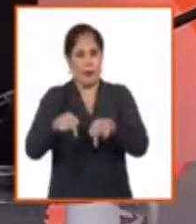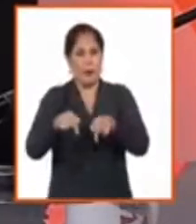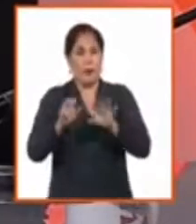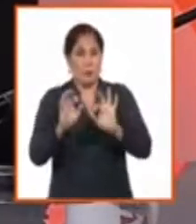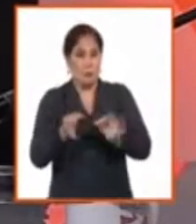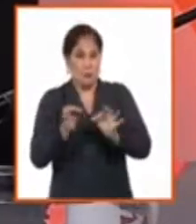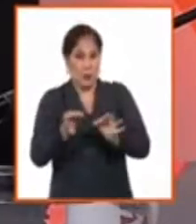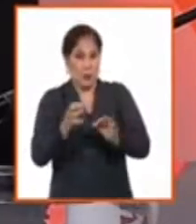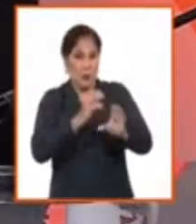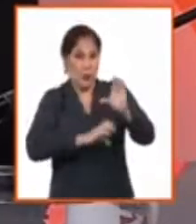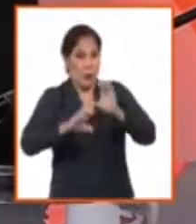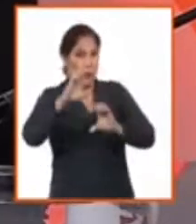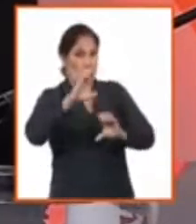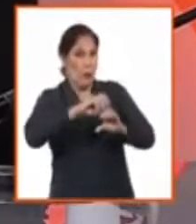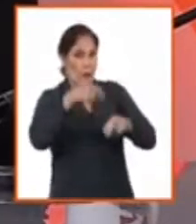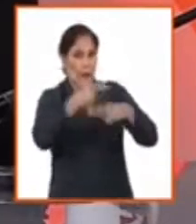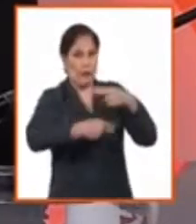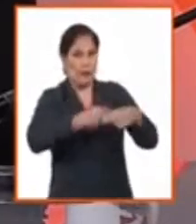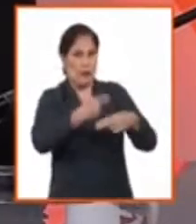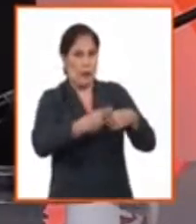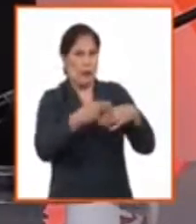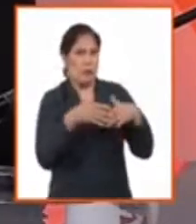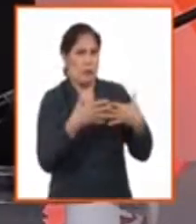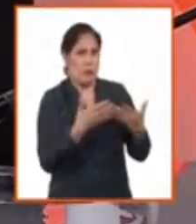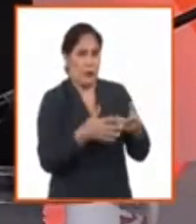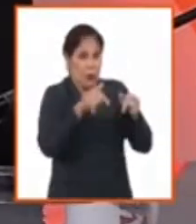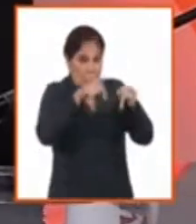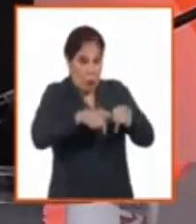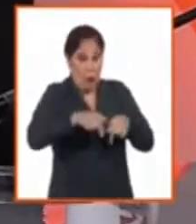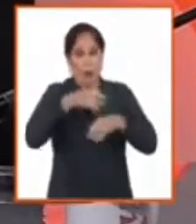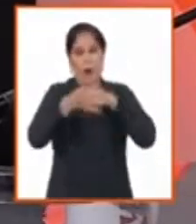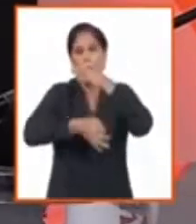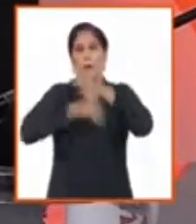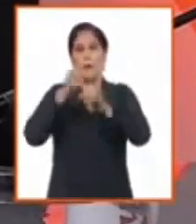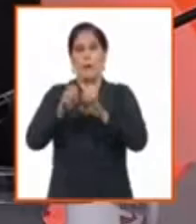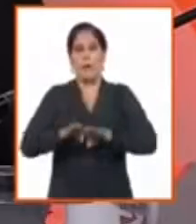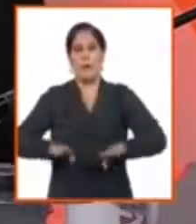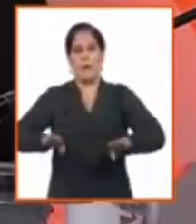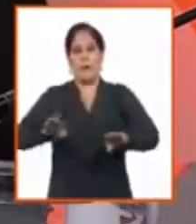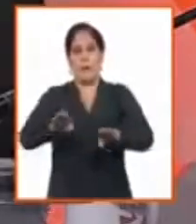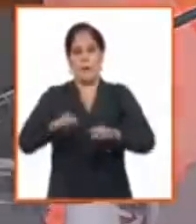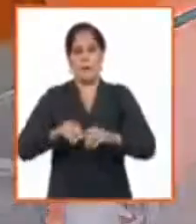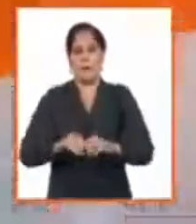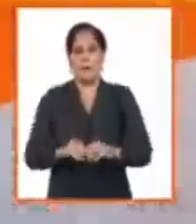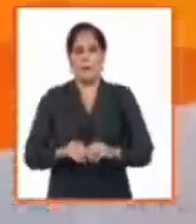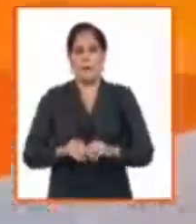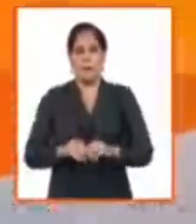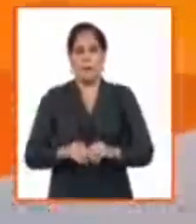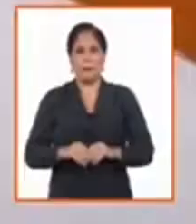está estas dos cumbres pues estaremos hablando en nuestra mesa redonda a compañeros